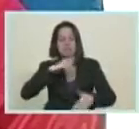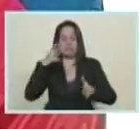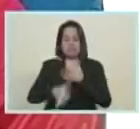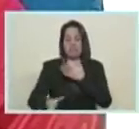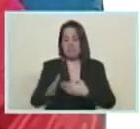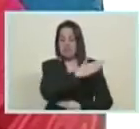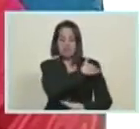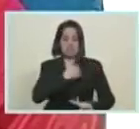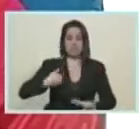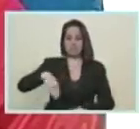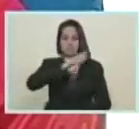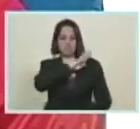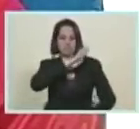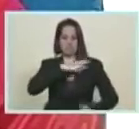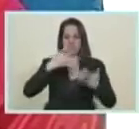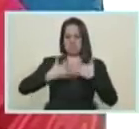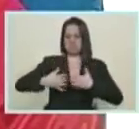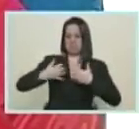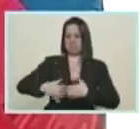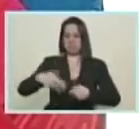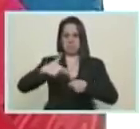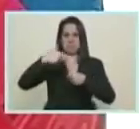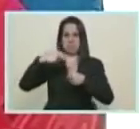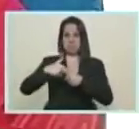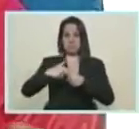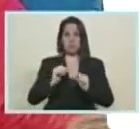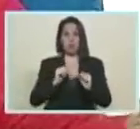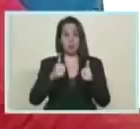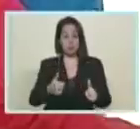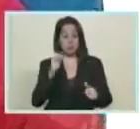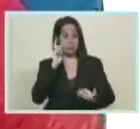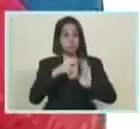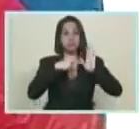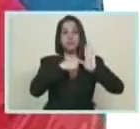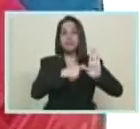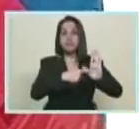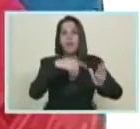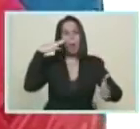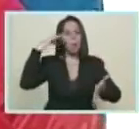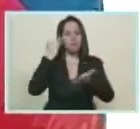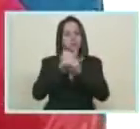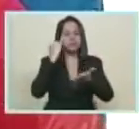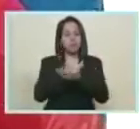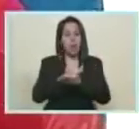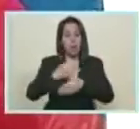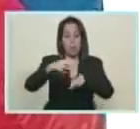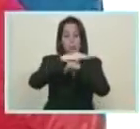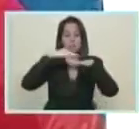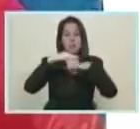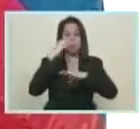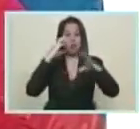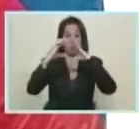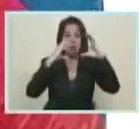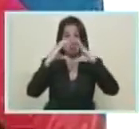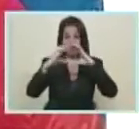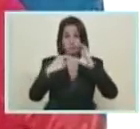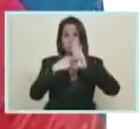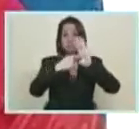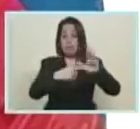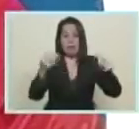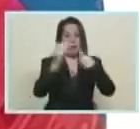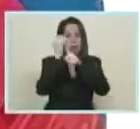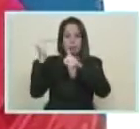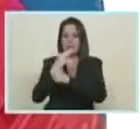les pertenecía. A partir de mañana comencemos, junto al ministro de Comunicación, a informar al pueblo de la verdad que